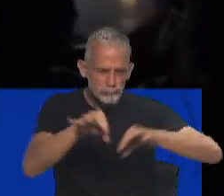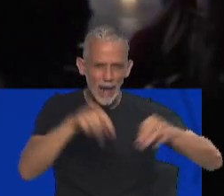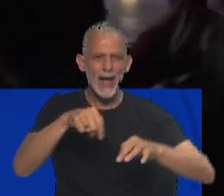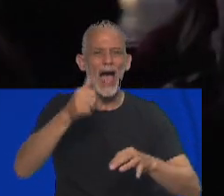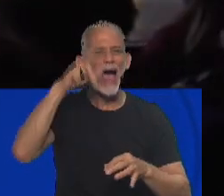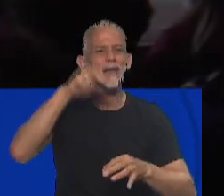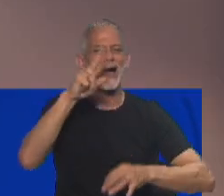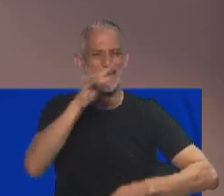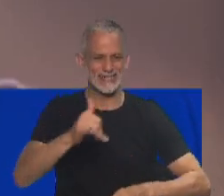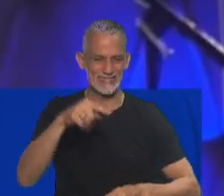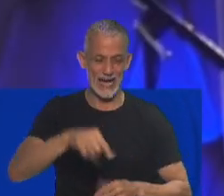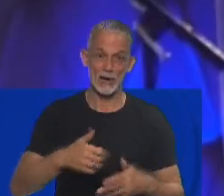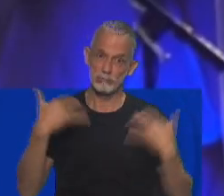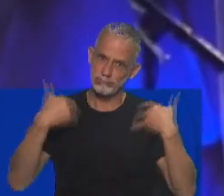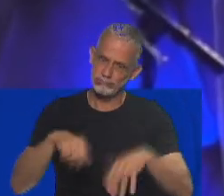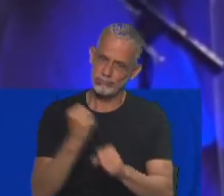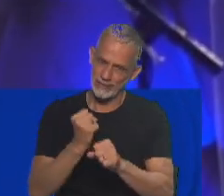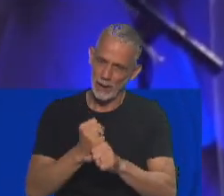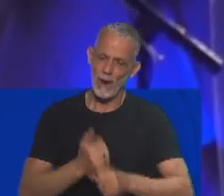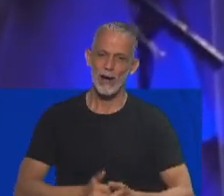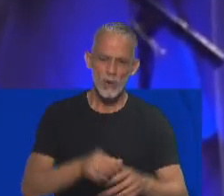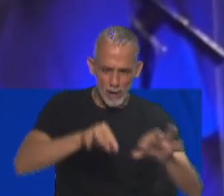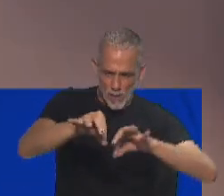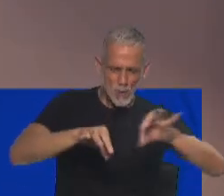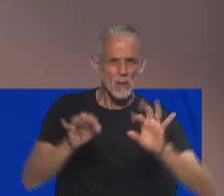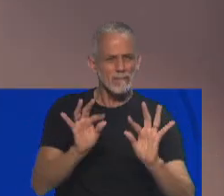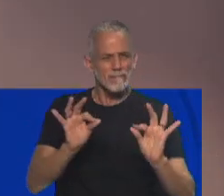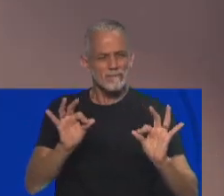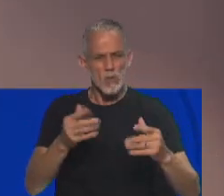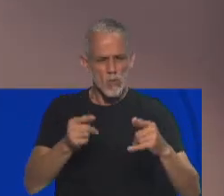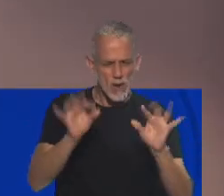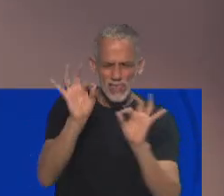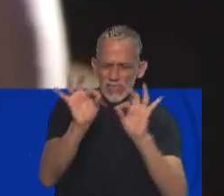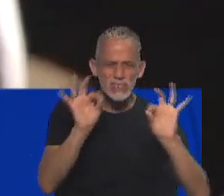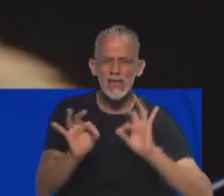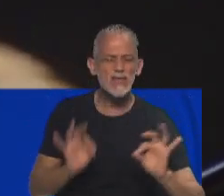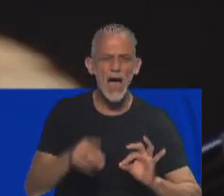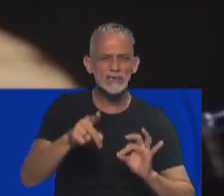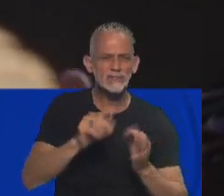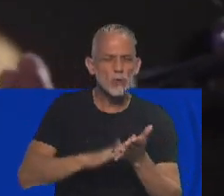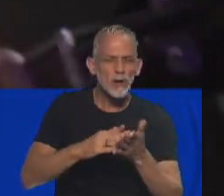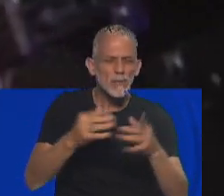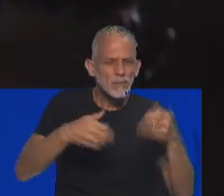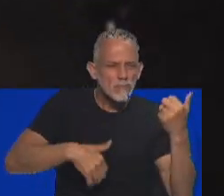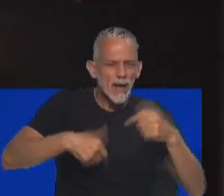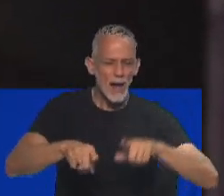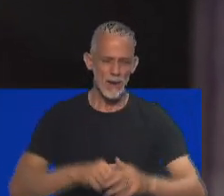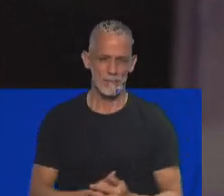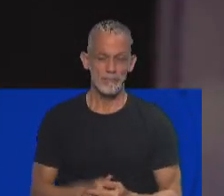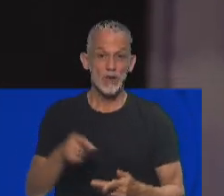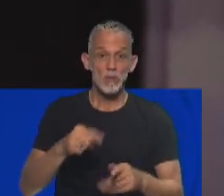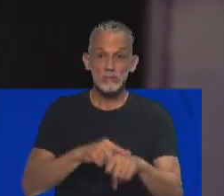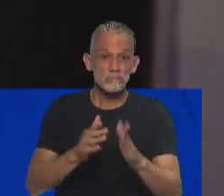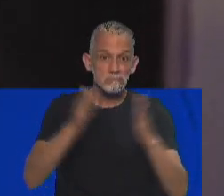Vázquez. Bueno, menudo trabajo, Ale Vázquez, que siempre es tan fino para sus detalles de producción sonora. Un superhombre. ¿Cómo es esta